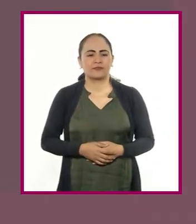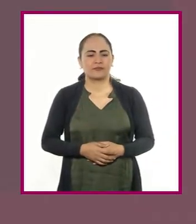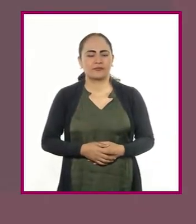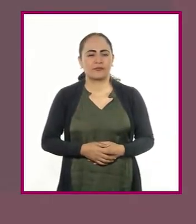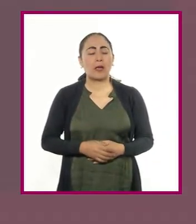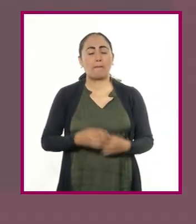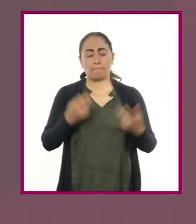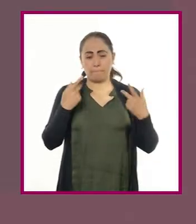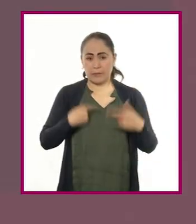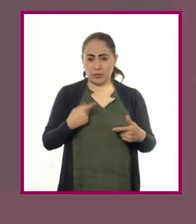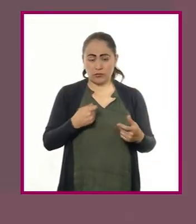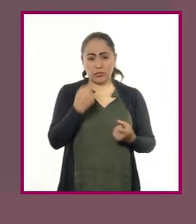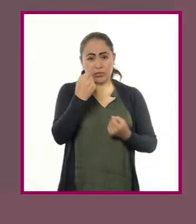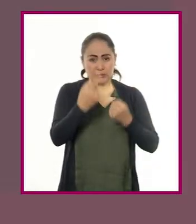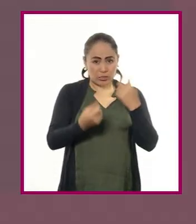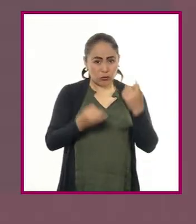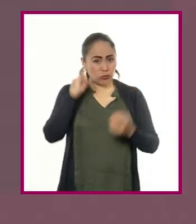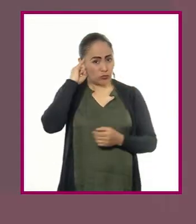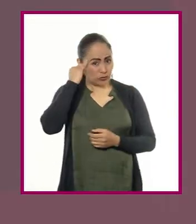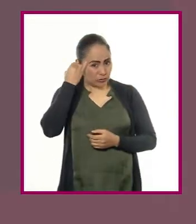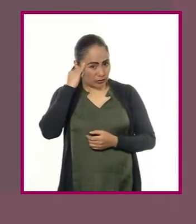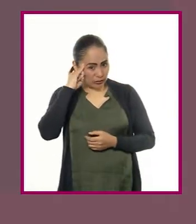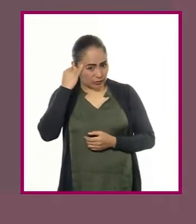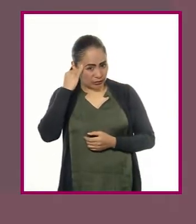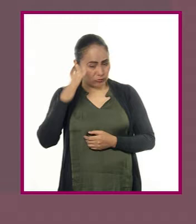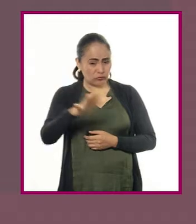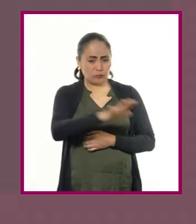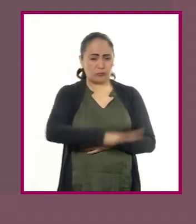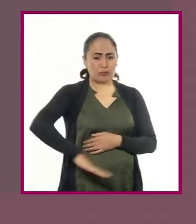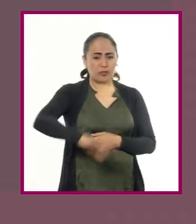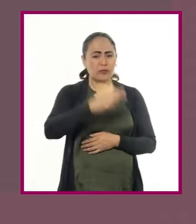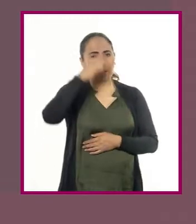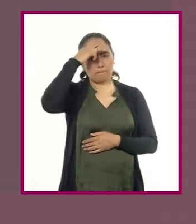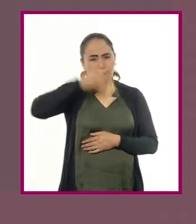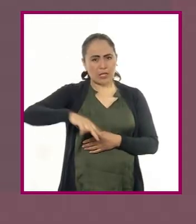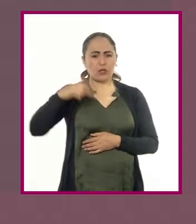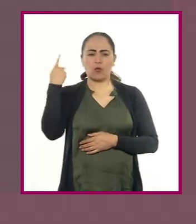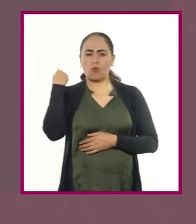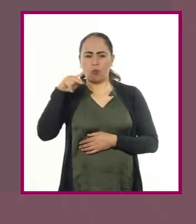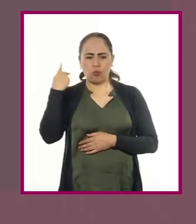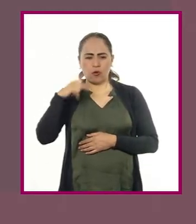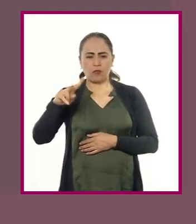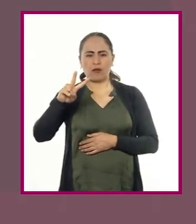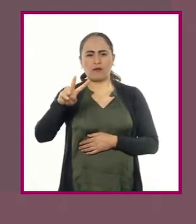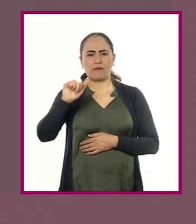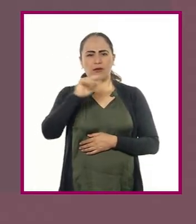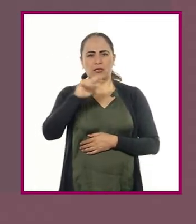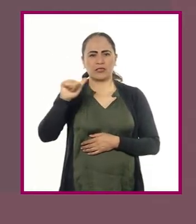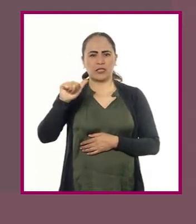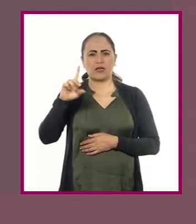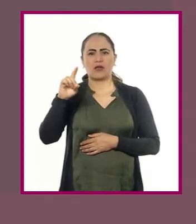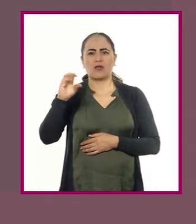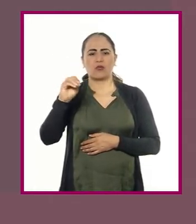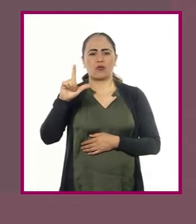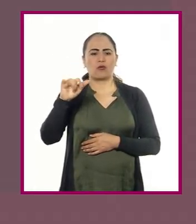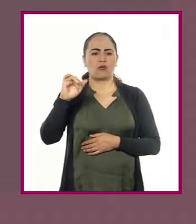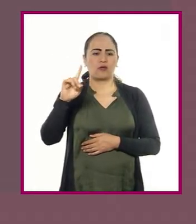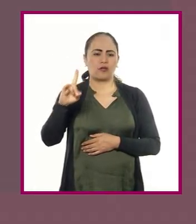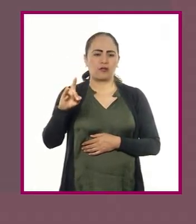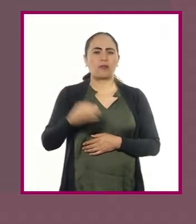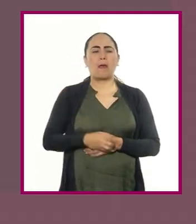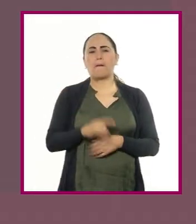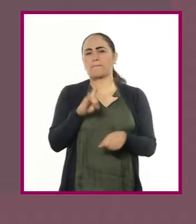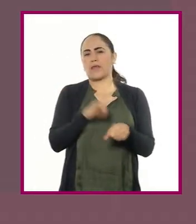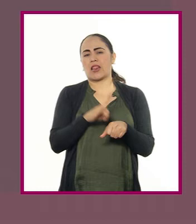algunos indígenas de los barrios de México, Puebla y Valladolid se hacían pasar por mestizos para reclamar la